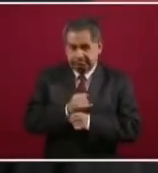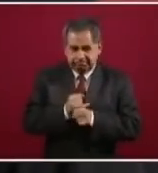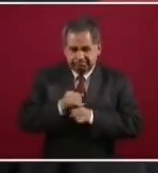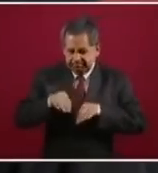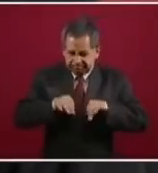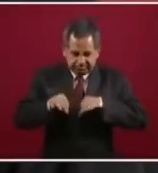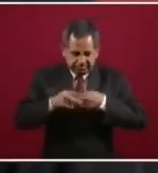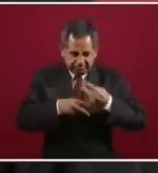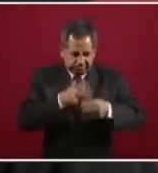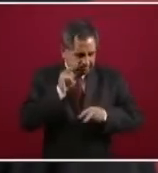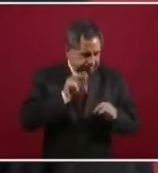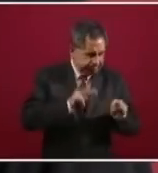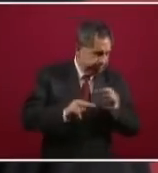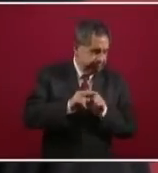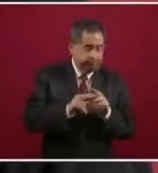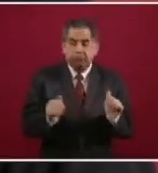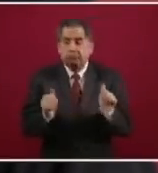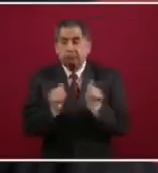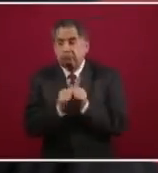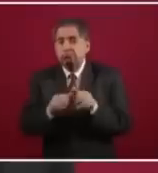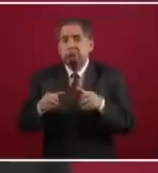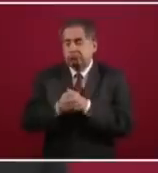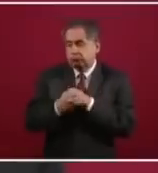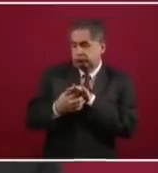trabajando de manera conjunta